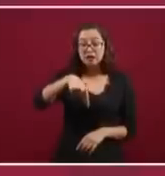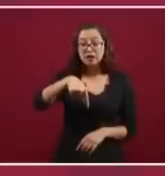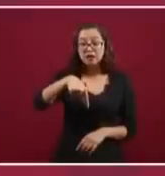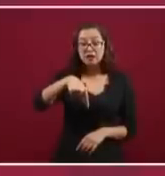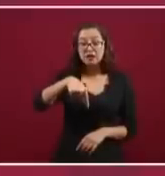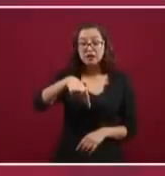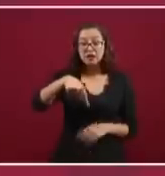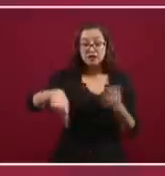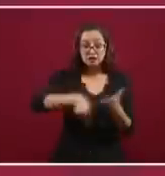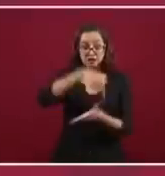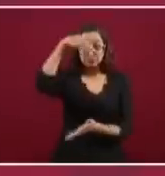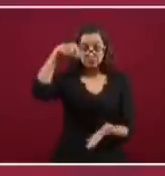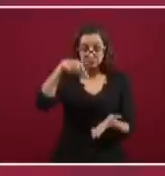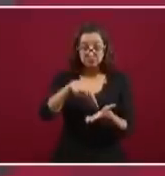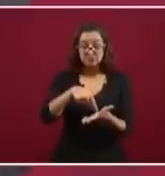el lugar